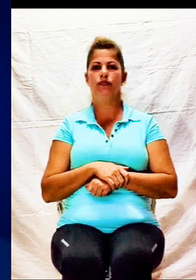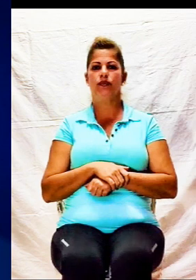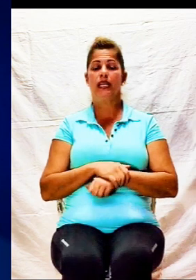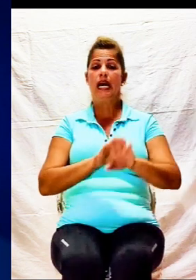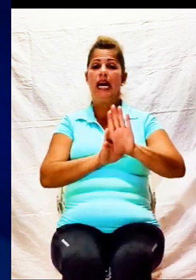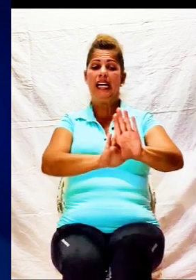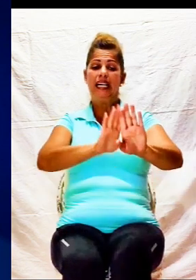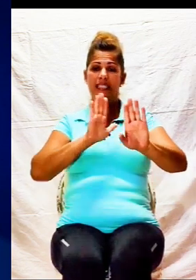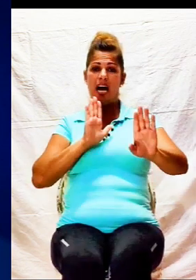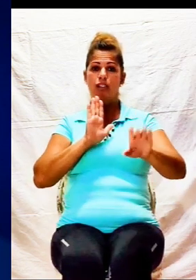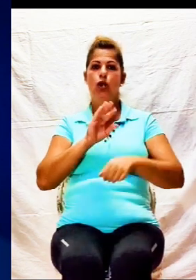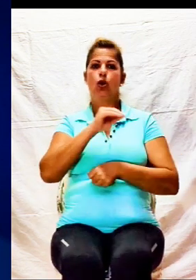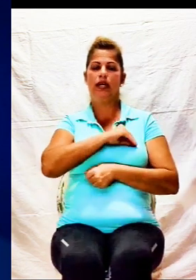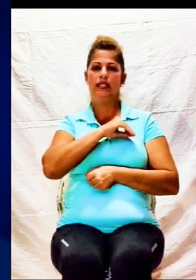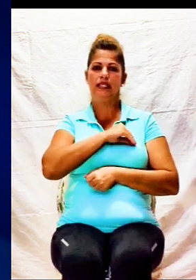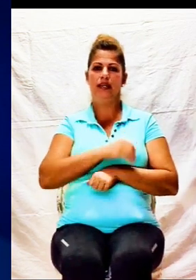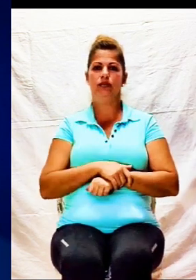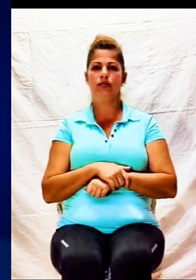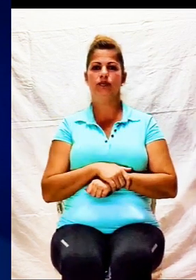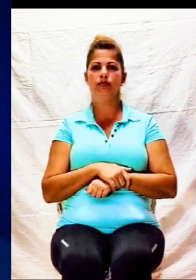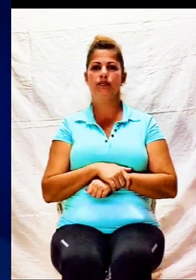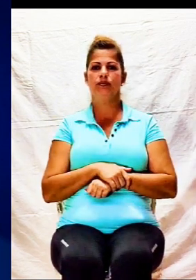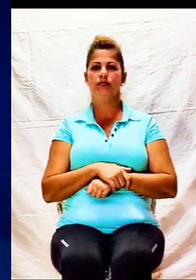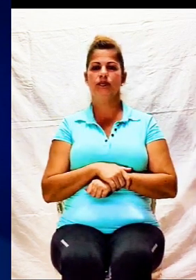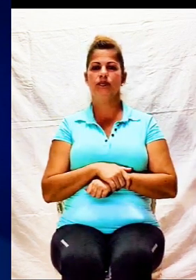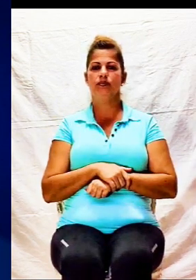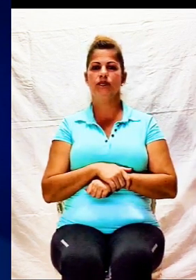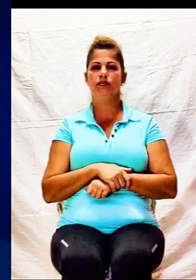Ejercicio. Rechazo lo que siento.